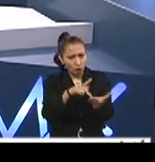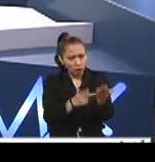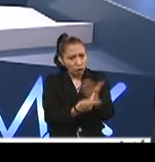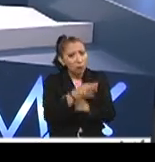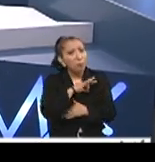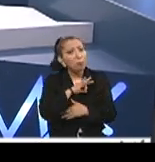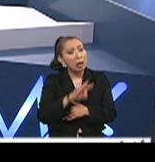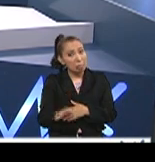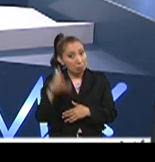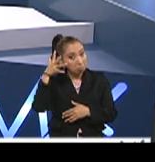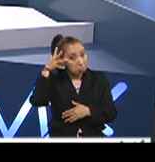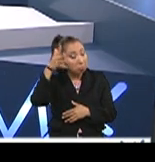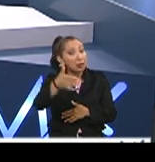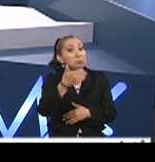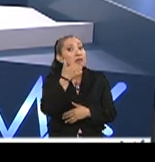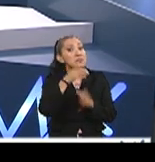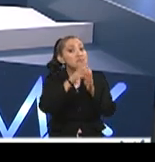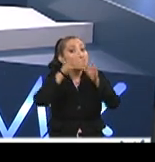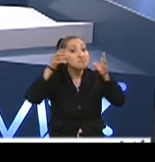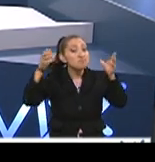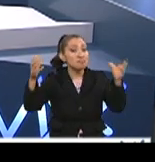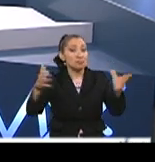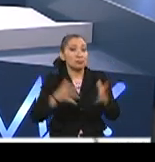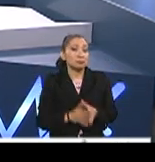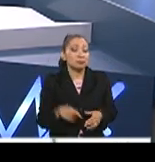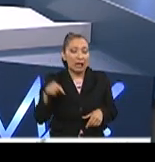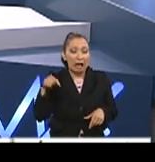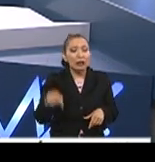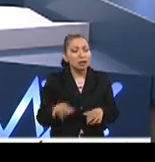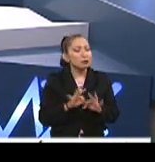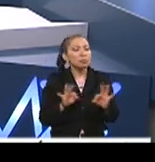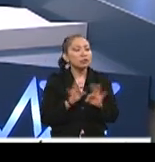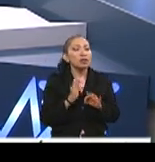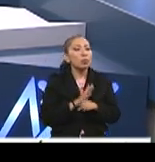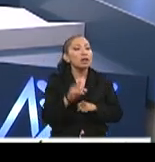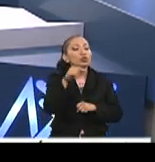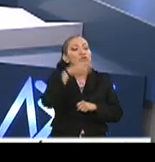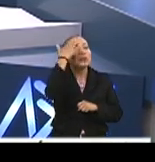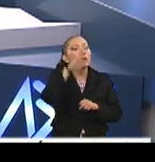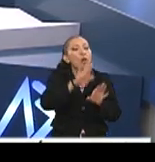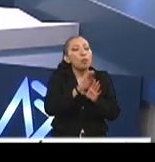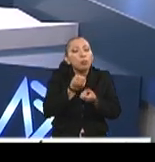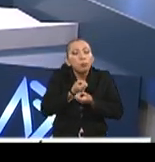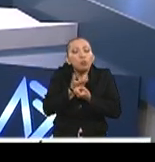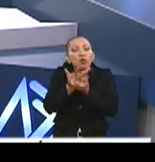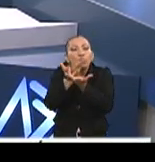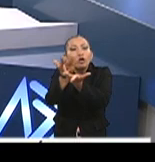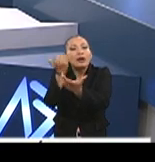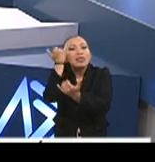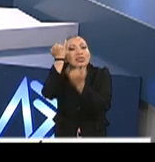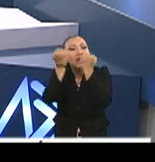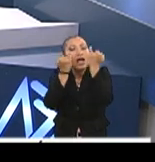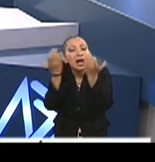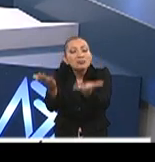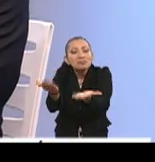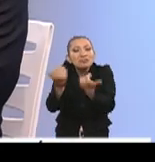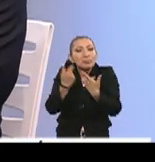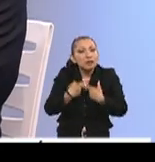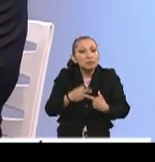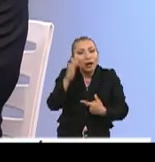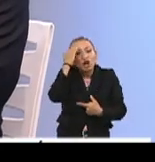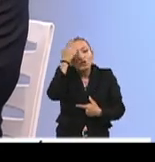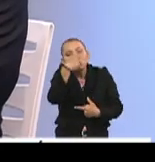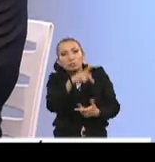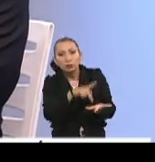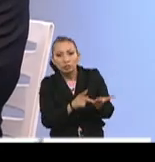ser algo verdaderamente grande. Aquí lo importante es que sepas cómo transmitirlo y cómo atraer a la gente para que